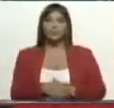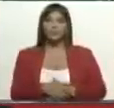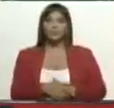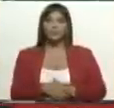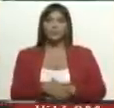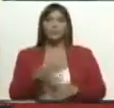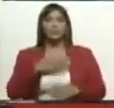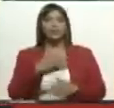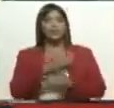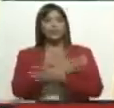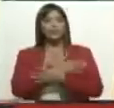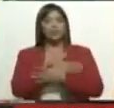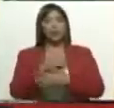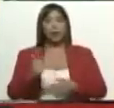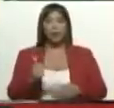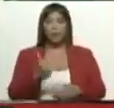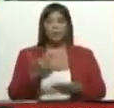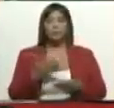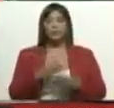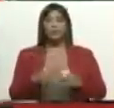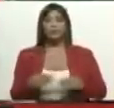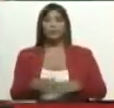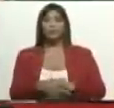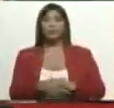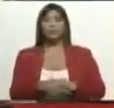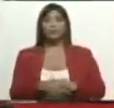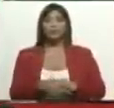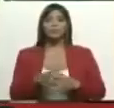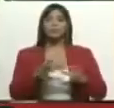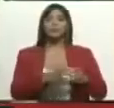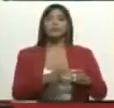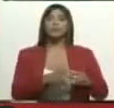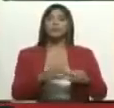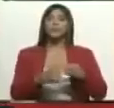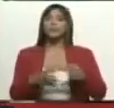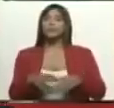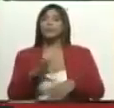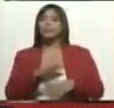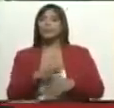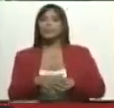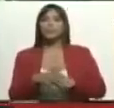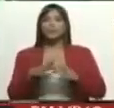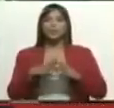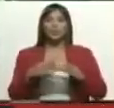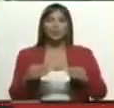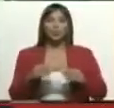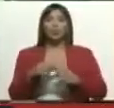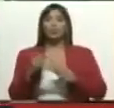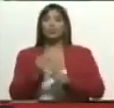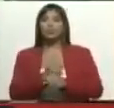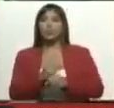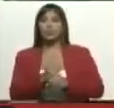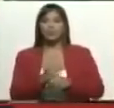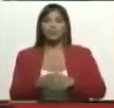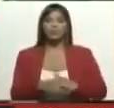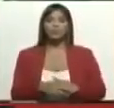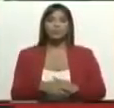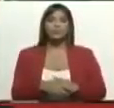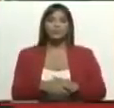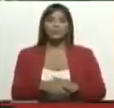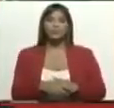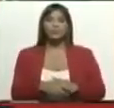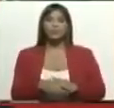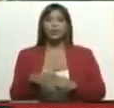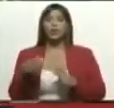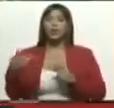Quiero felicitar, aprovechar de felicitar también Comando Estratégico Operacional por todas las operaciones contra